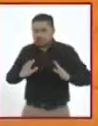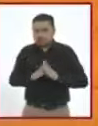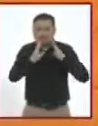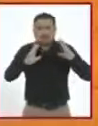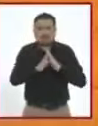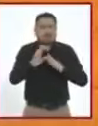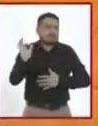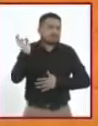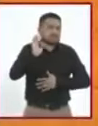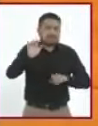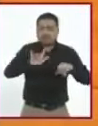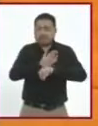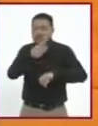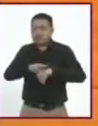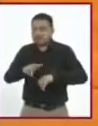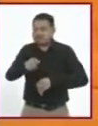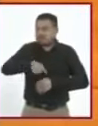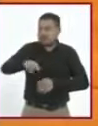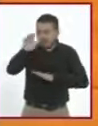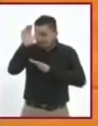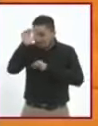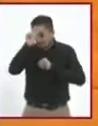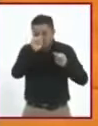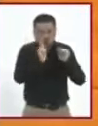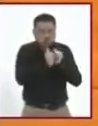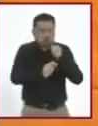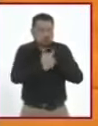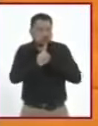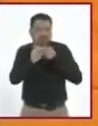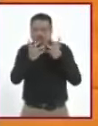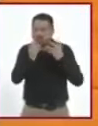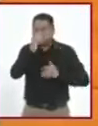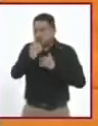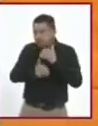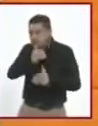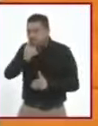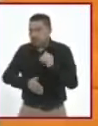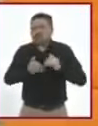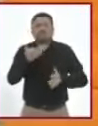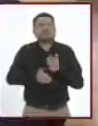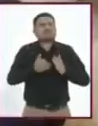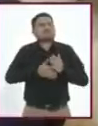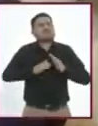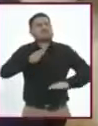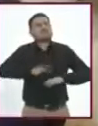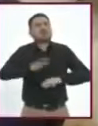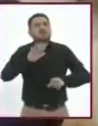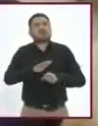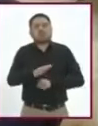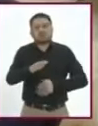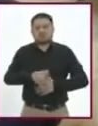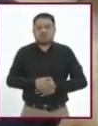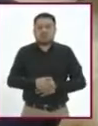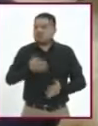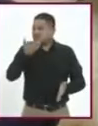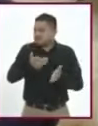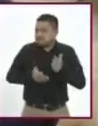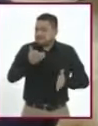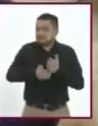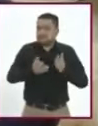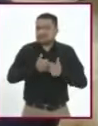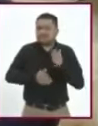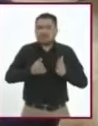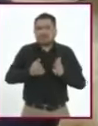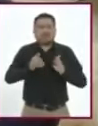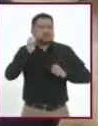participan, o al menos la mayoría, estén de acuerdo con la resolución final. ¿Qué más falta? Nos hace falta abordar